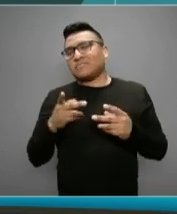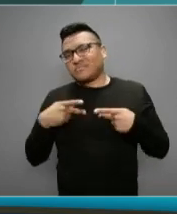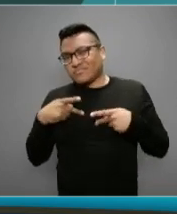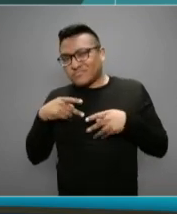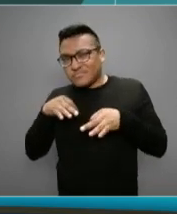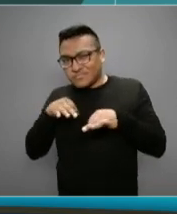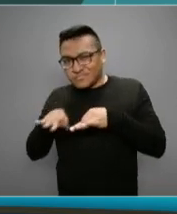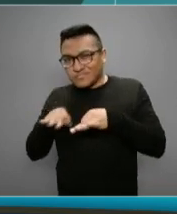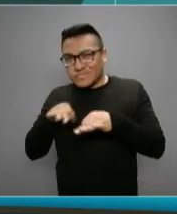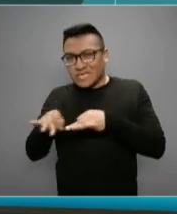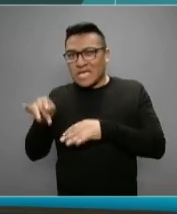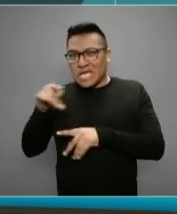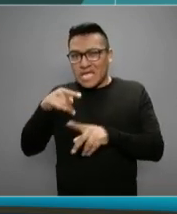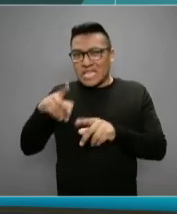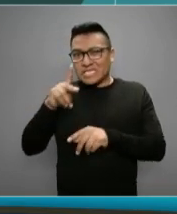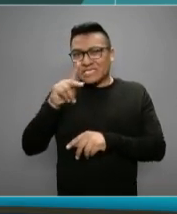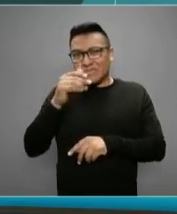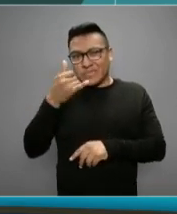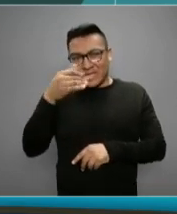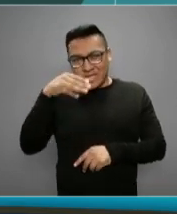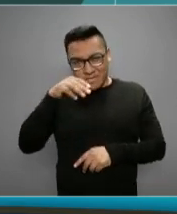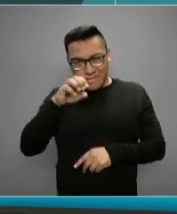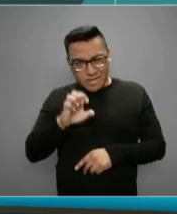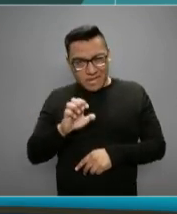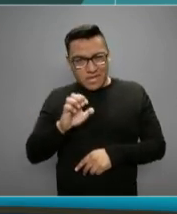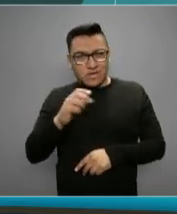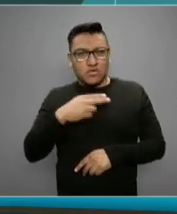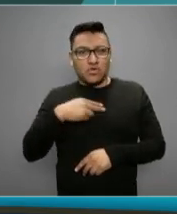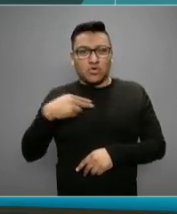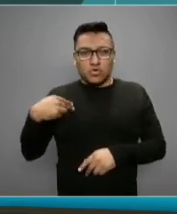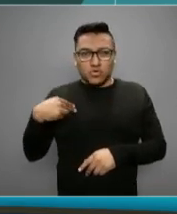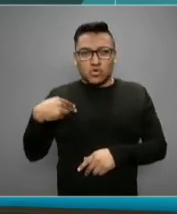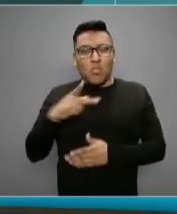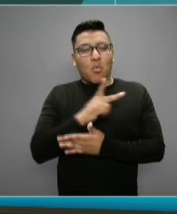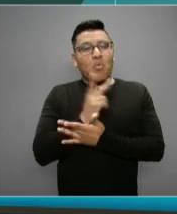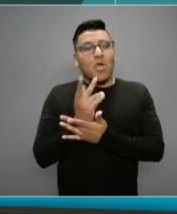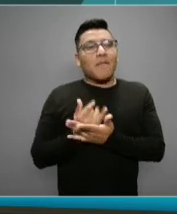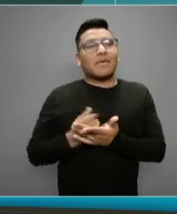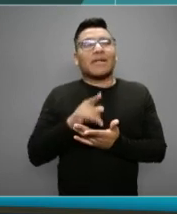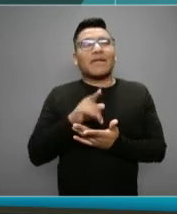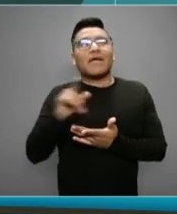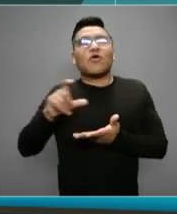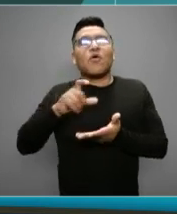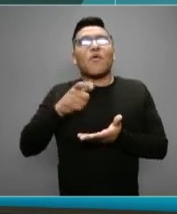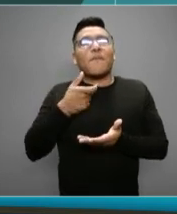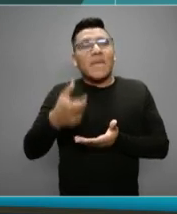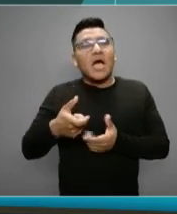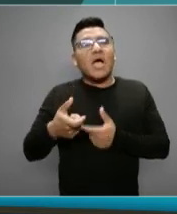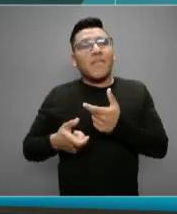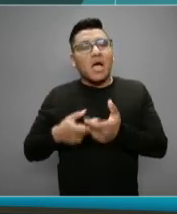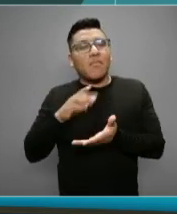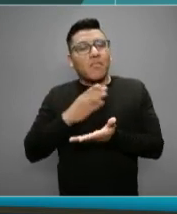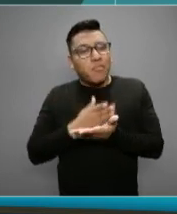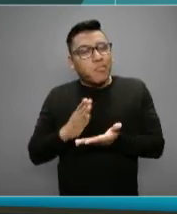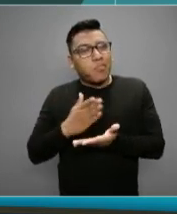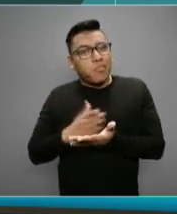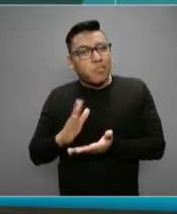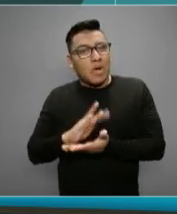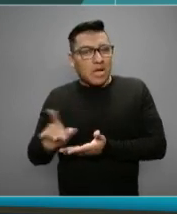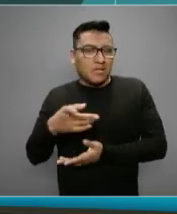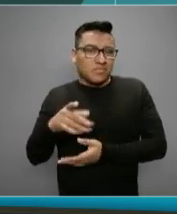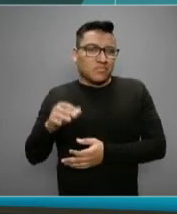hemos dispuesto es que para las pymes específicamente vamos a hacer programas de facilidad de pago de las aportaciones patronales, lo cual también